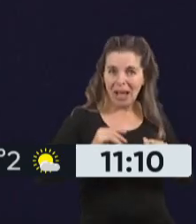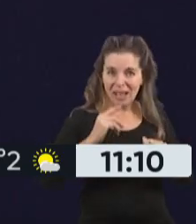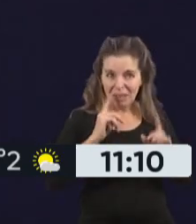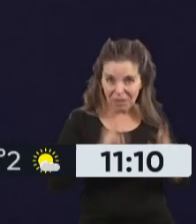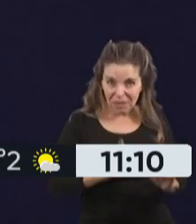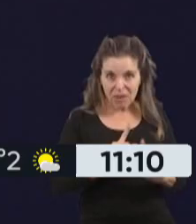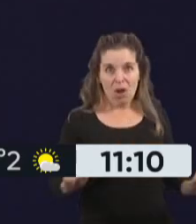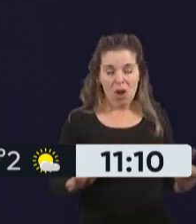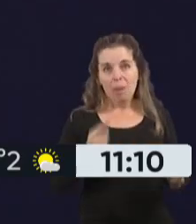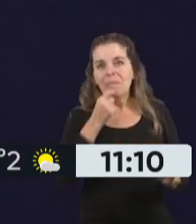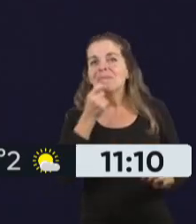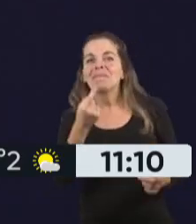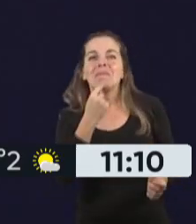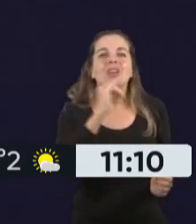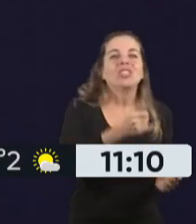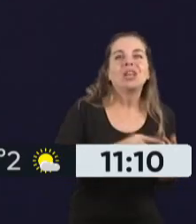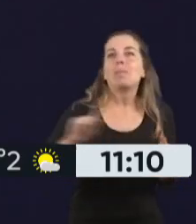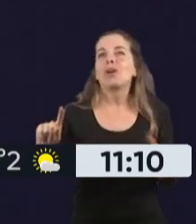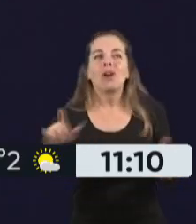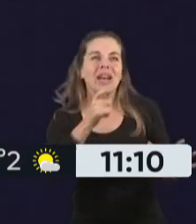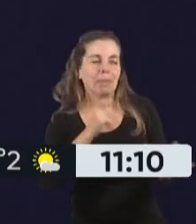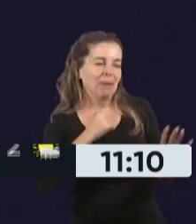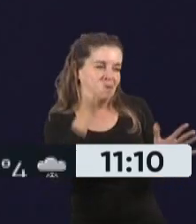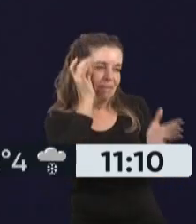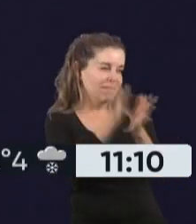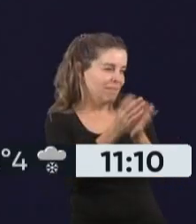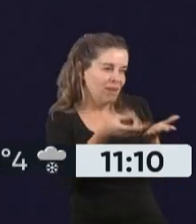no le fue. Pero, perdóname,